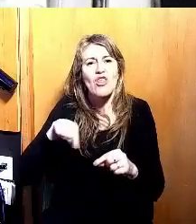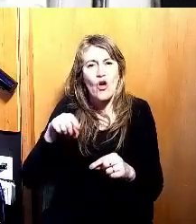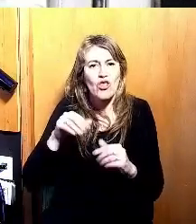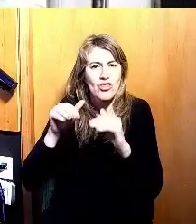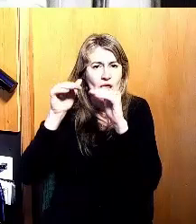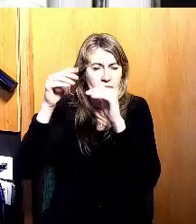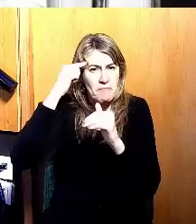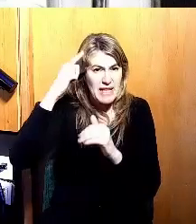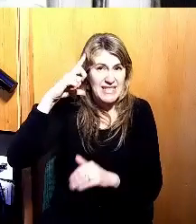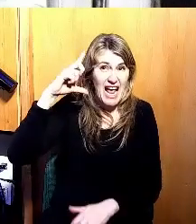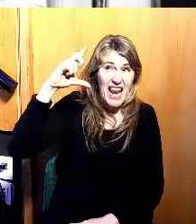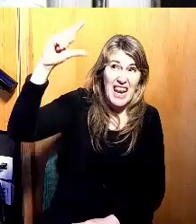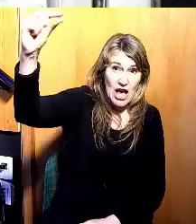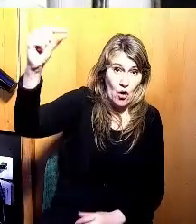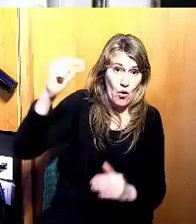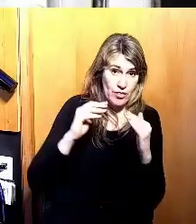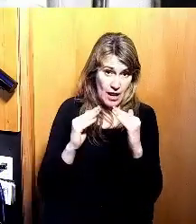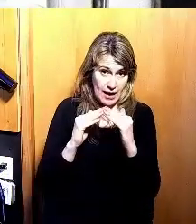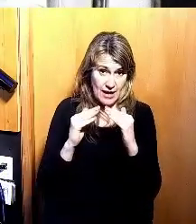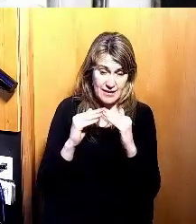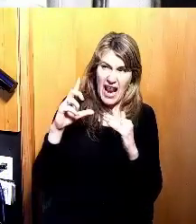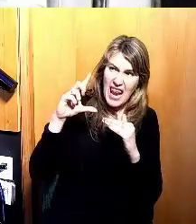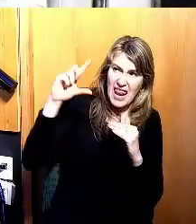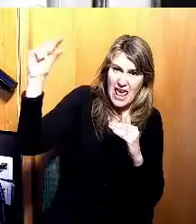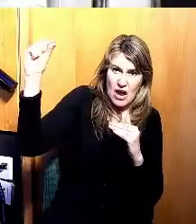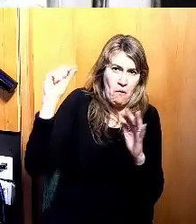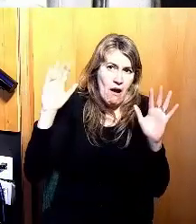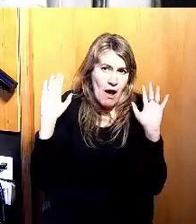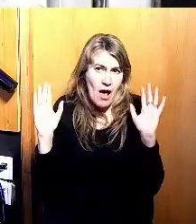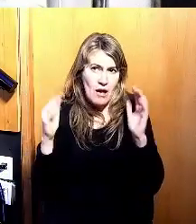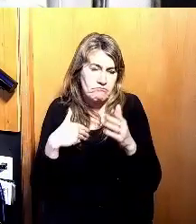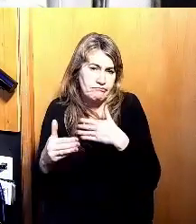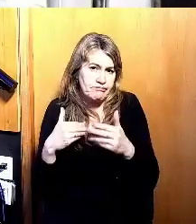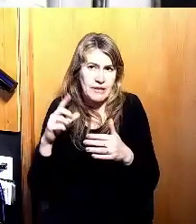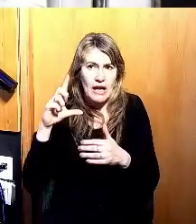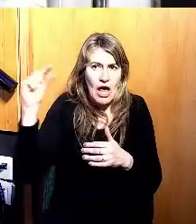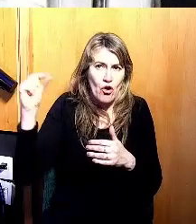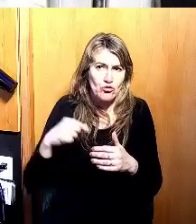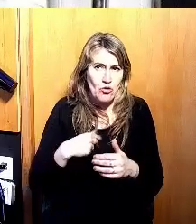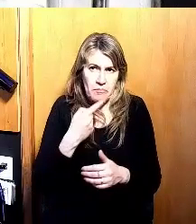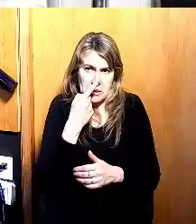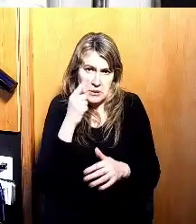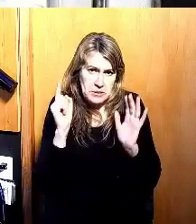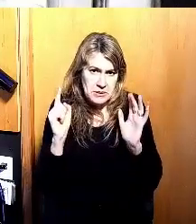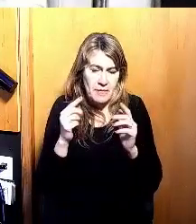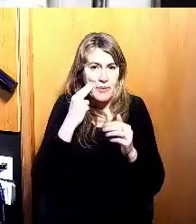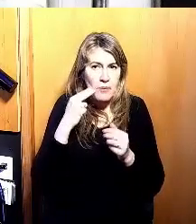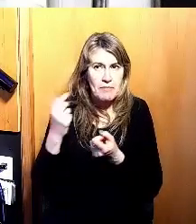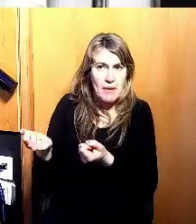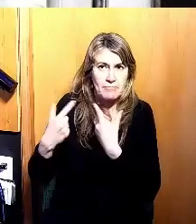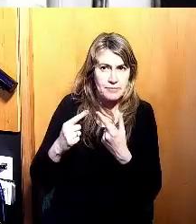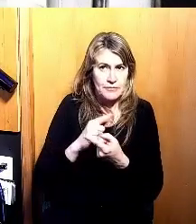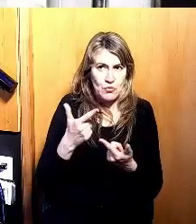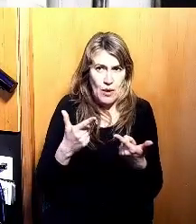que está muy lejos de sus casas, entonces es algo muy ajeno y no puedo tomar como propio lo ajeno. Entonces, generamos